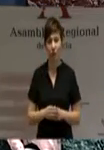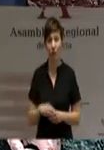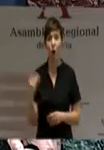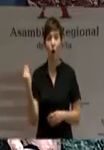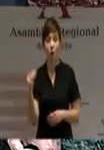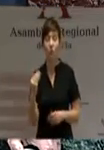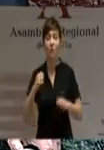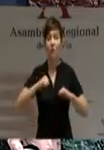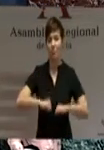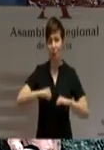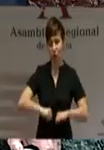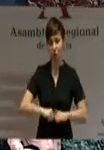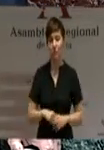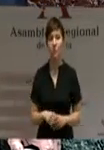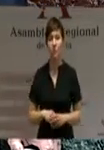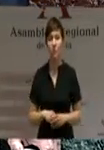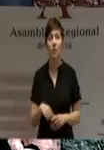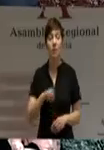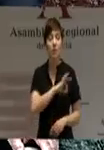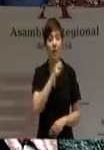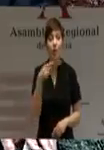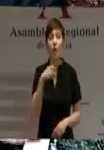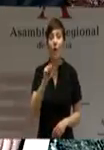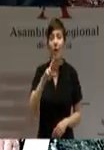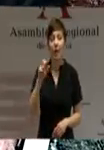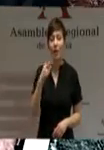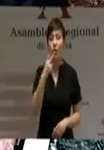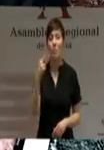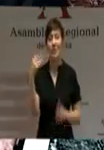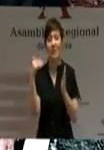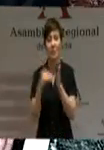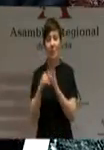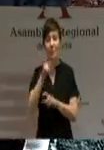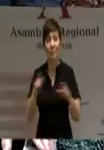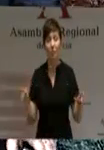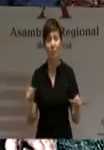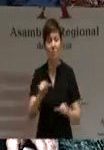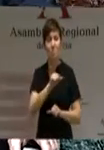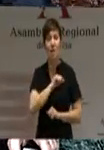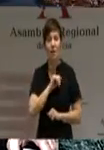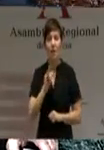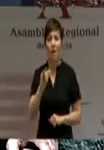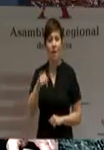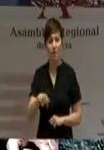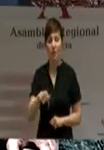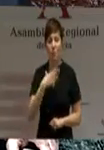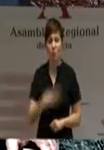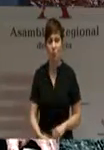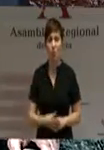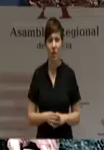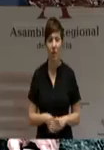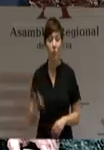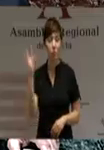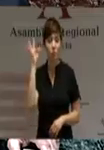mayores. Señor Garre, 220.000 personas en esta tierra no tienen trabajo. Las mujeres, que nunca han